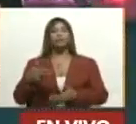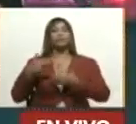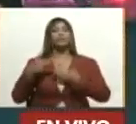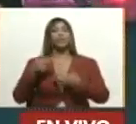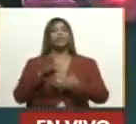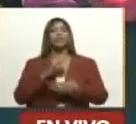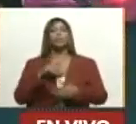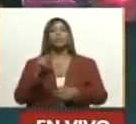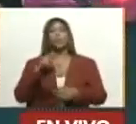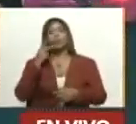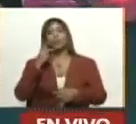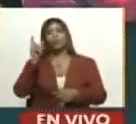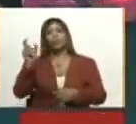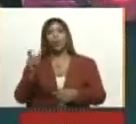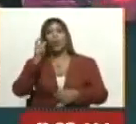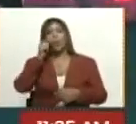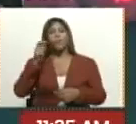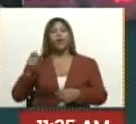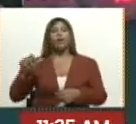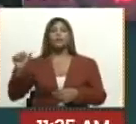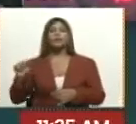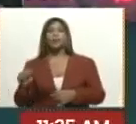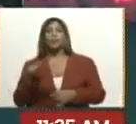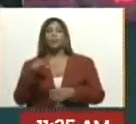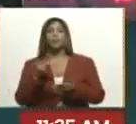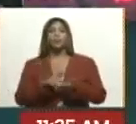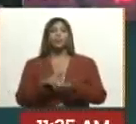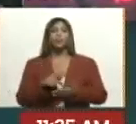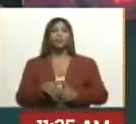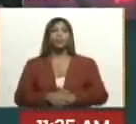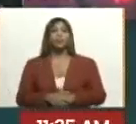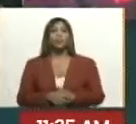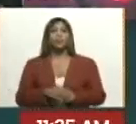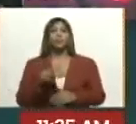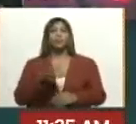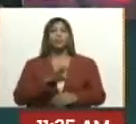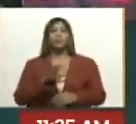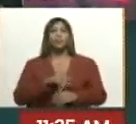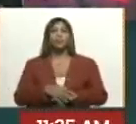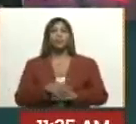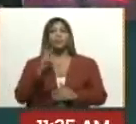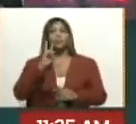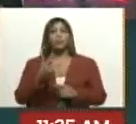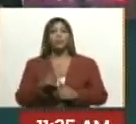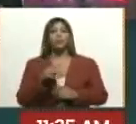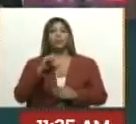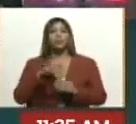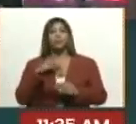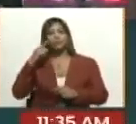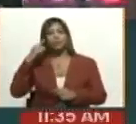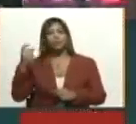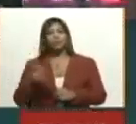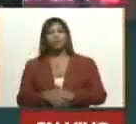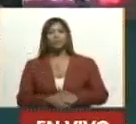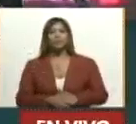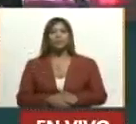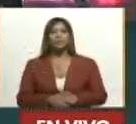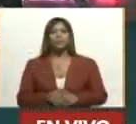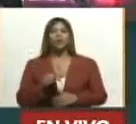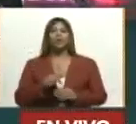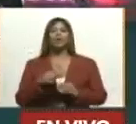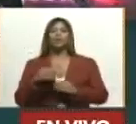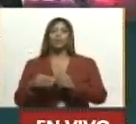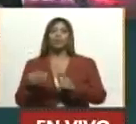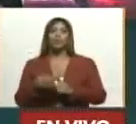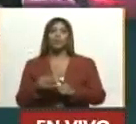diplomático Alex Saab. Y tener su participación nos permite ampliar la mirada, ¿no?, en el marco del análisis de lo que ha sido este